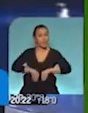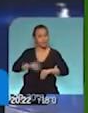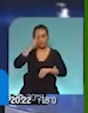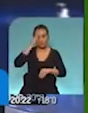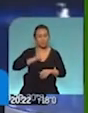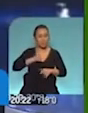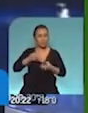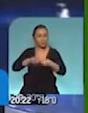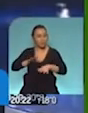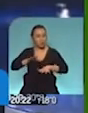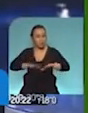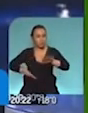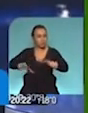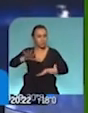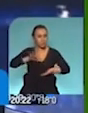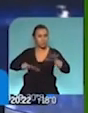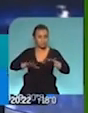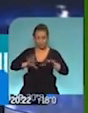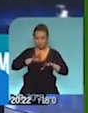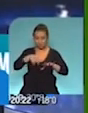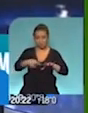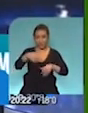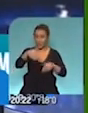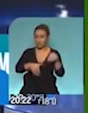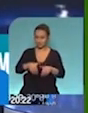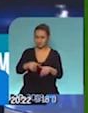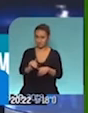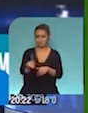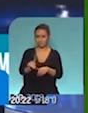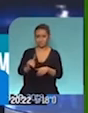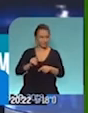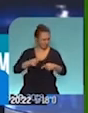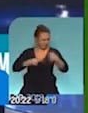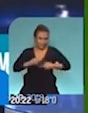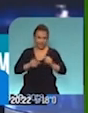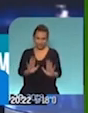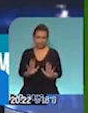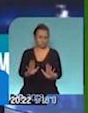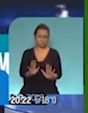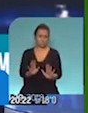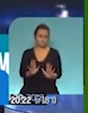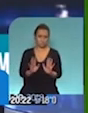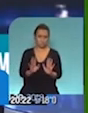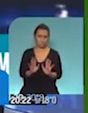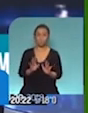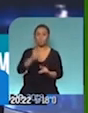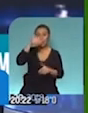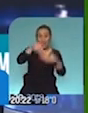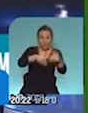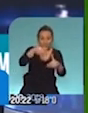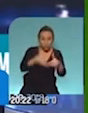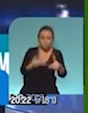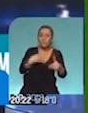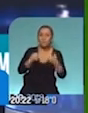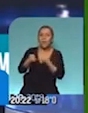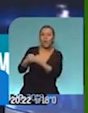con ustedes. Bien, bueno, Esteban, te contactamos principalmente para poder debatir a